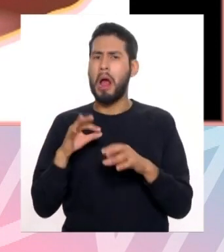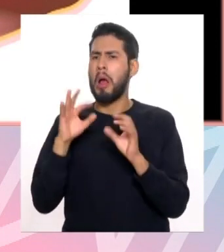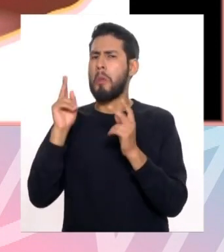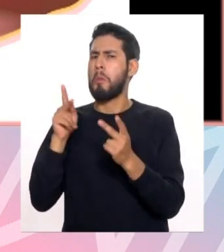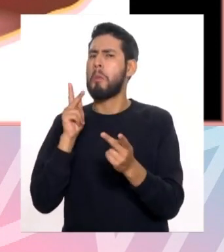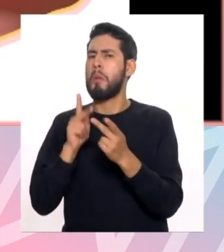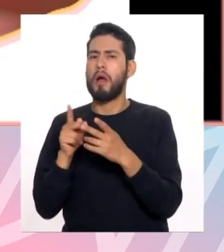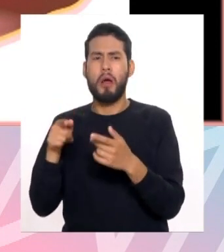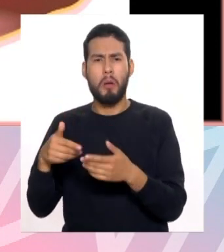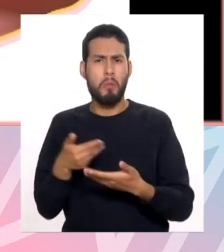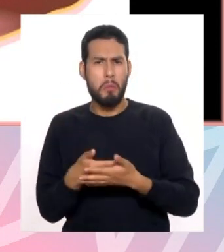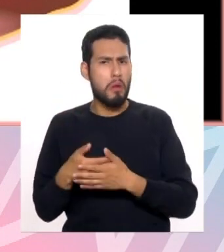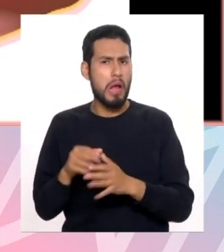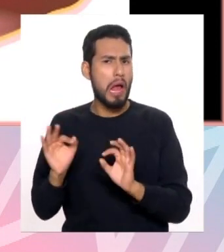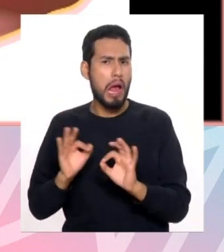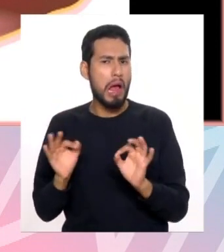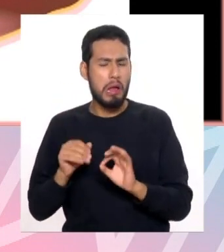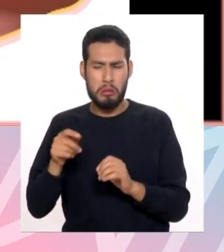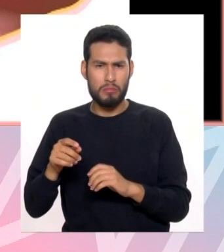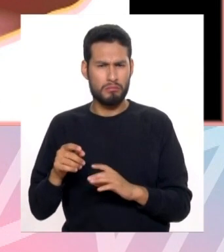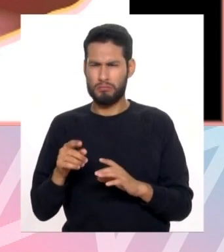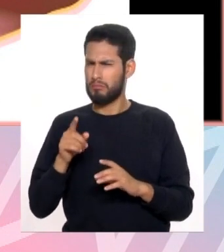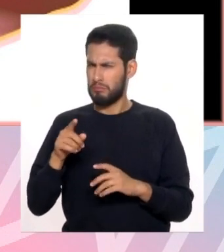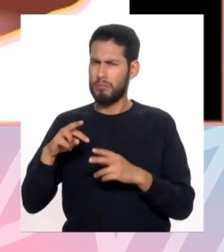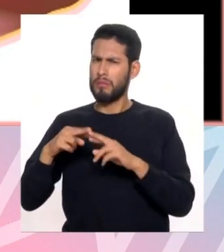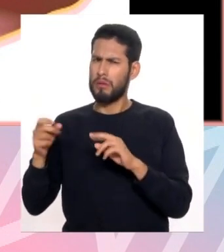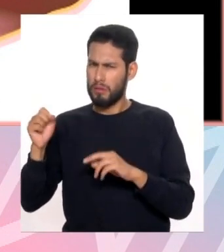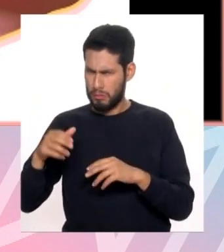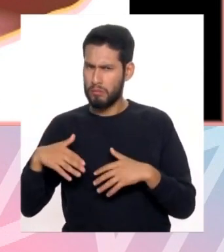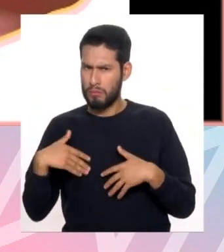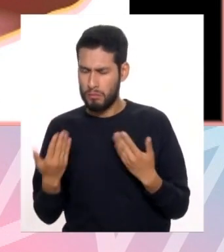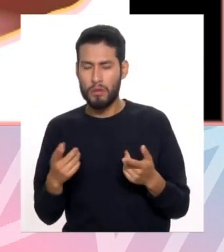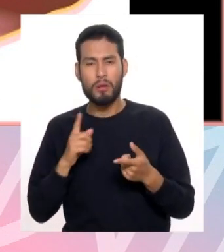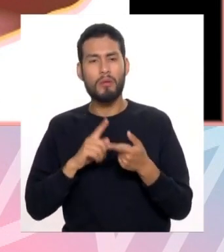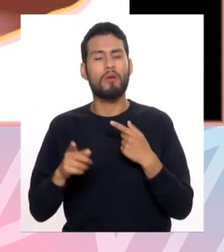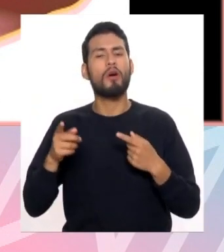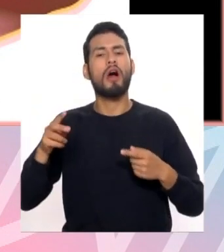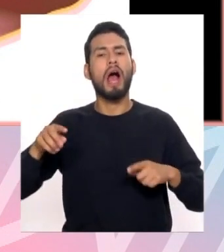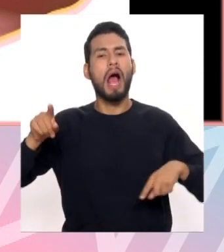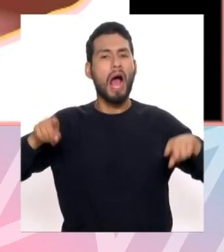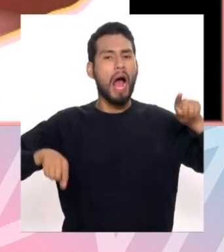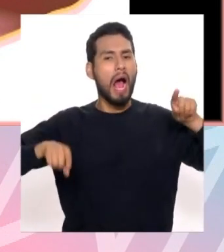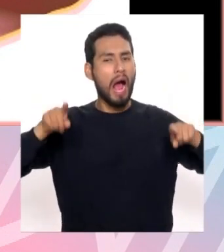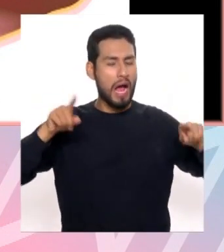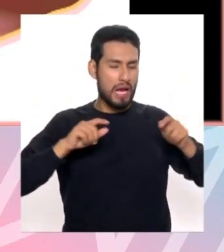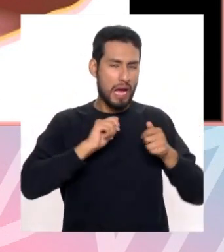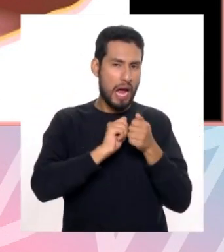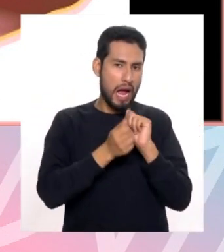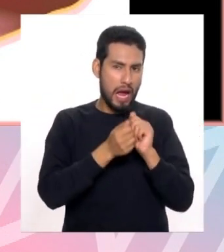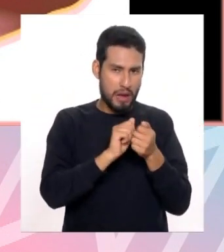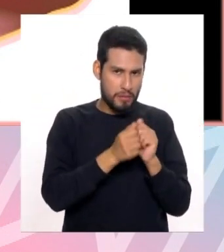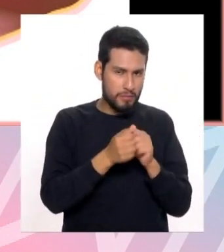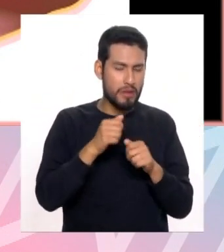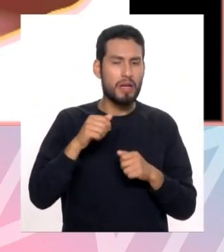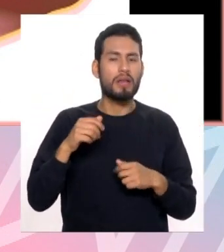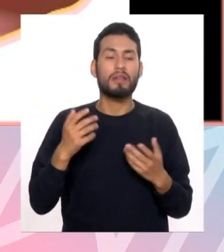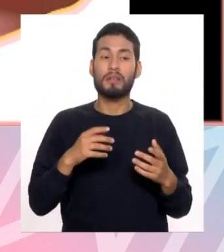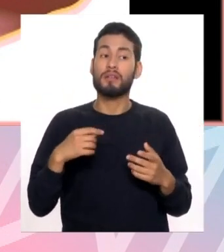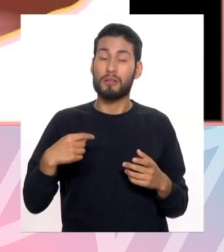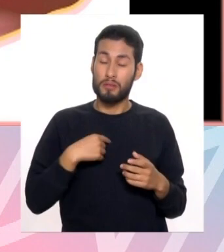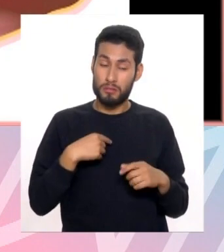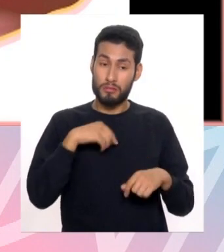un problema su bebé en cuanto a estos síndromes cromosómicos. Lo que varía es el riesgo. Por lo tanto, mi